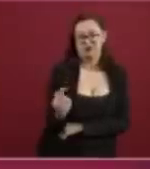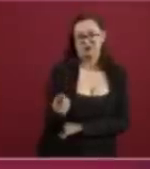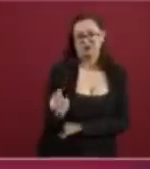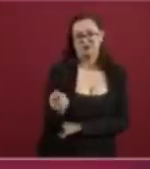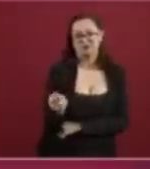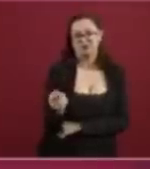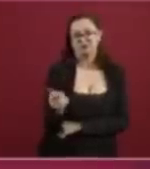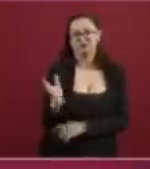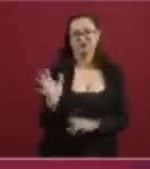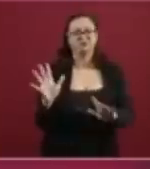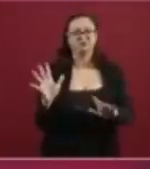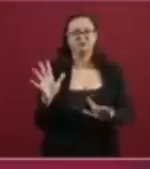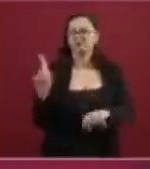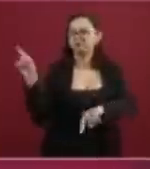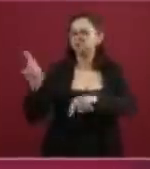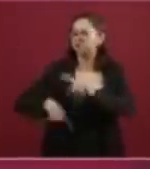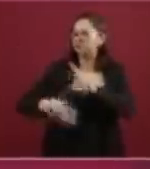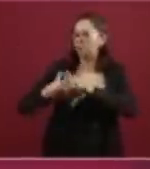lo desaparecieron,